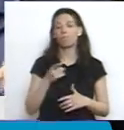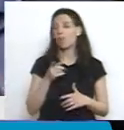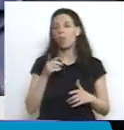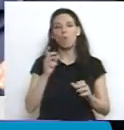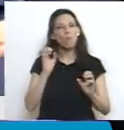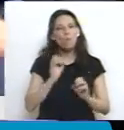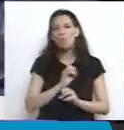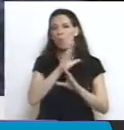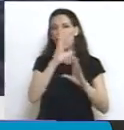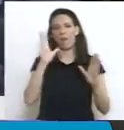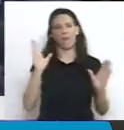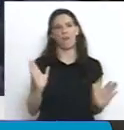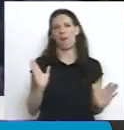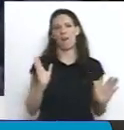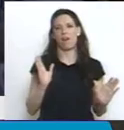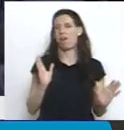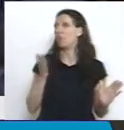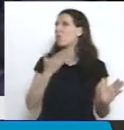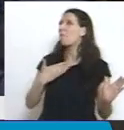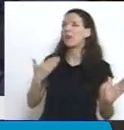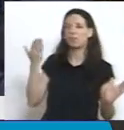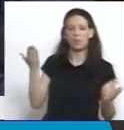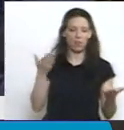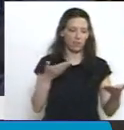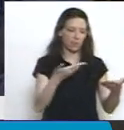Claramente, señora presidenta,